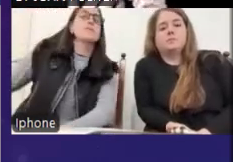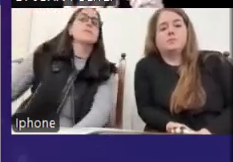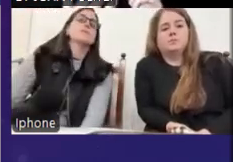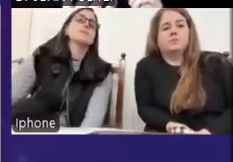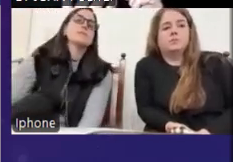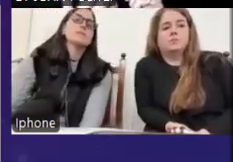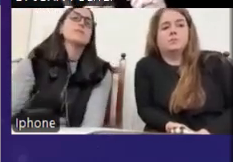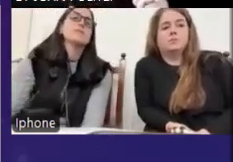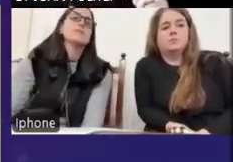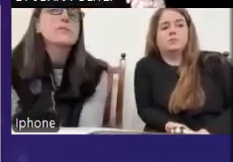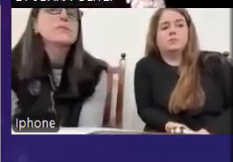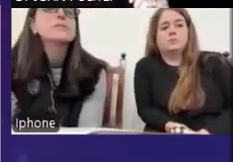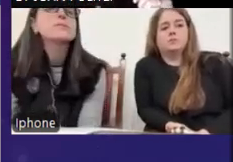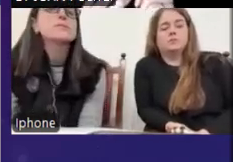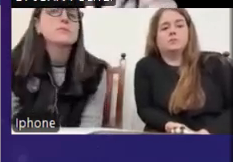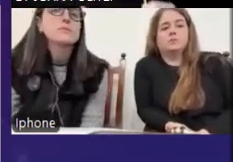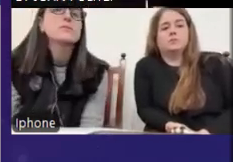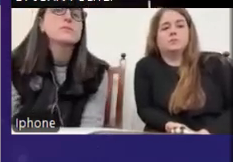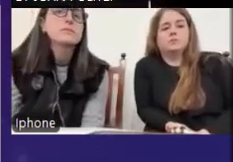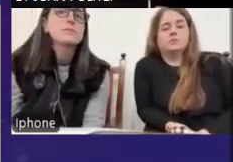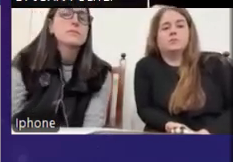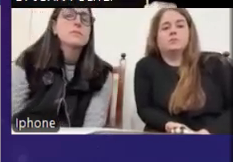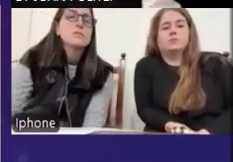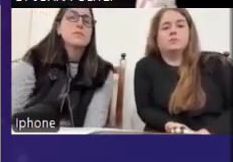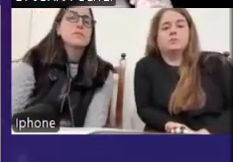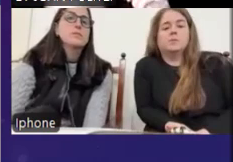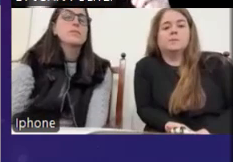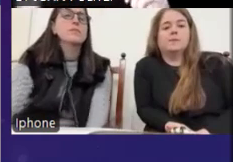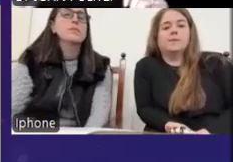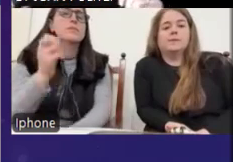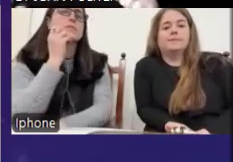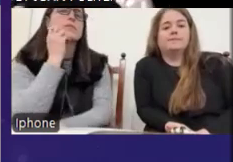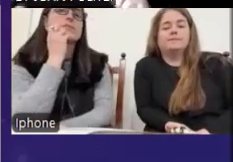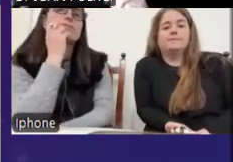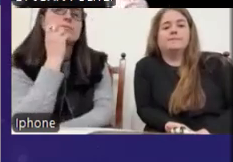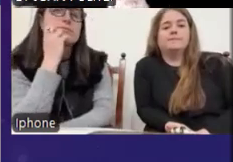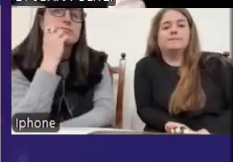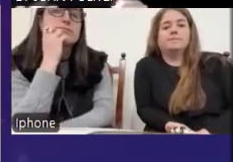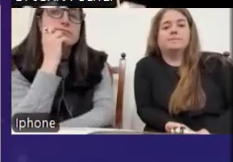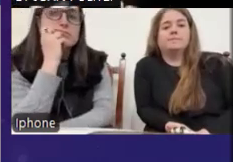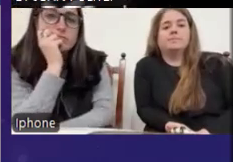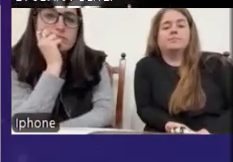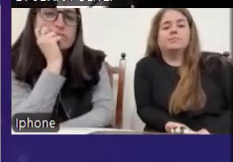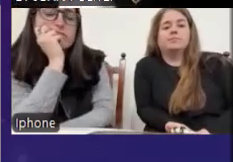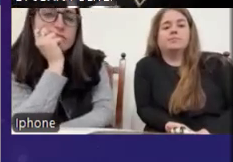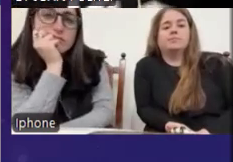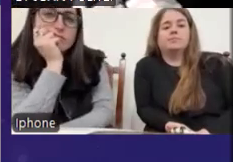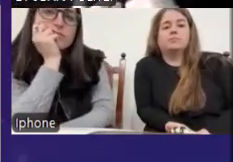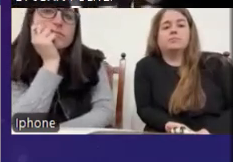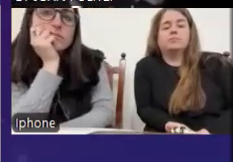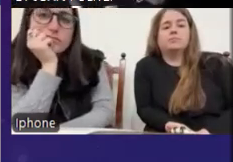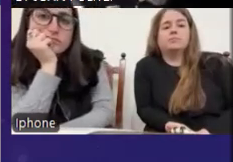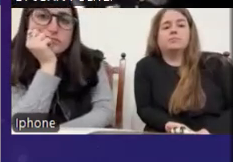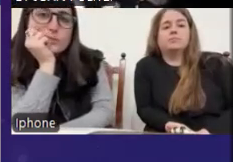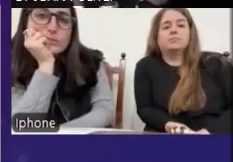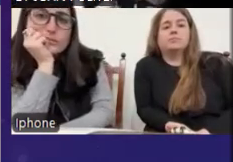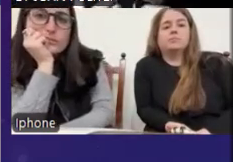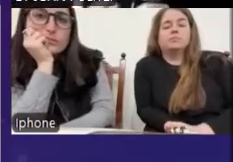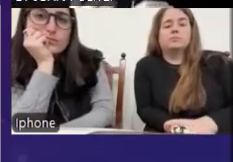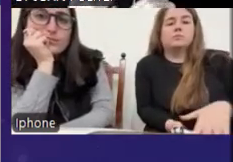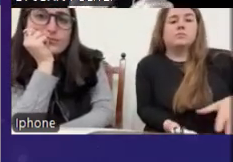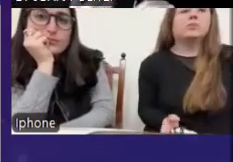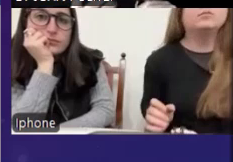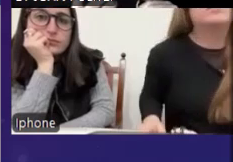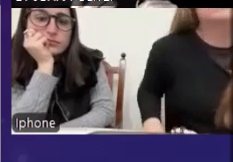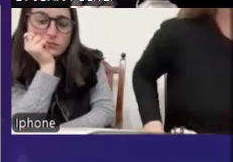de la enzima. Desde el hígado sale la enzima que se distribuye por la sangre a todo el cuerpo, y sería una posibilidad de que